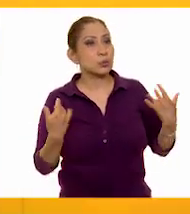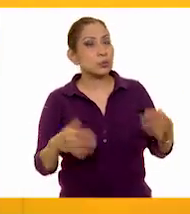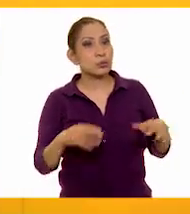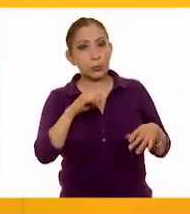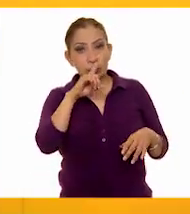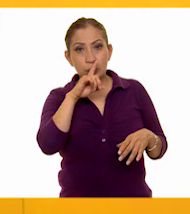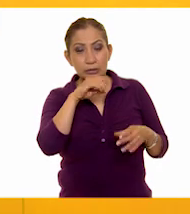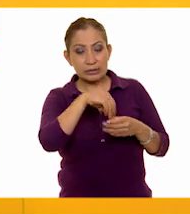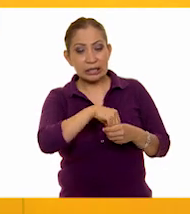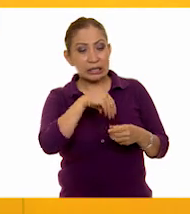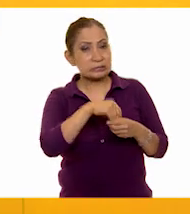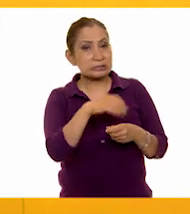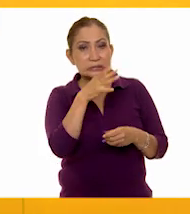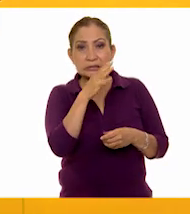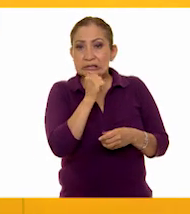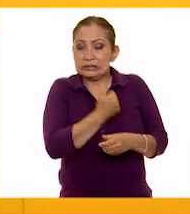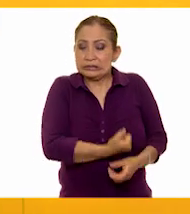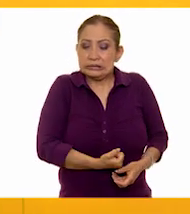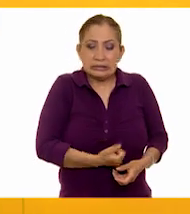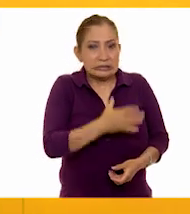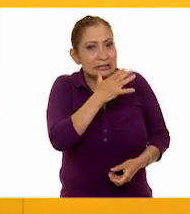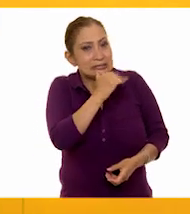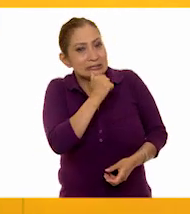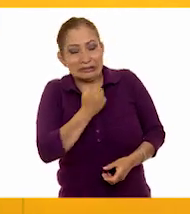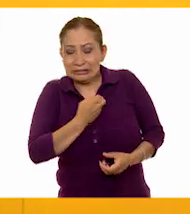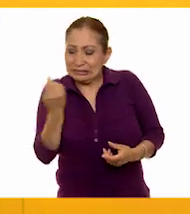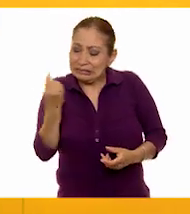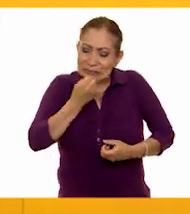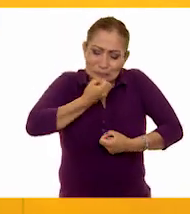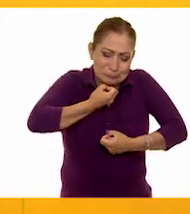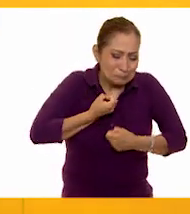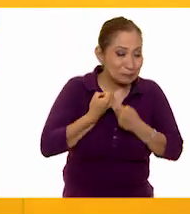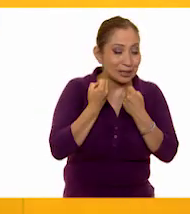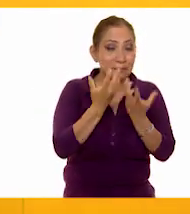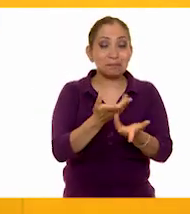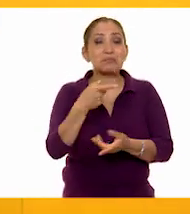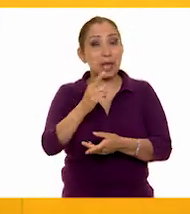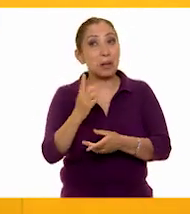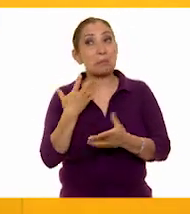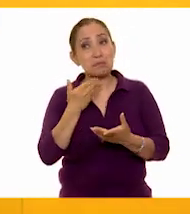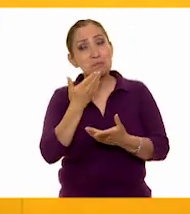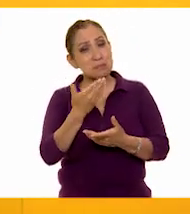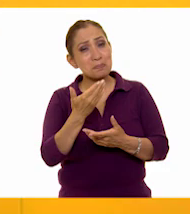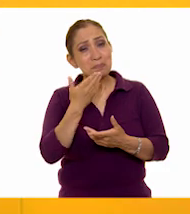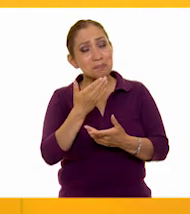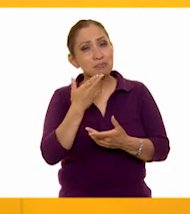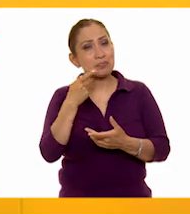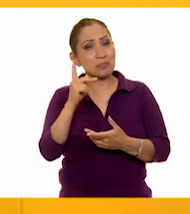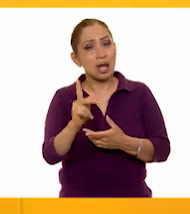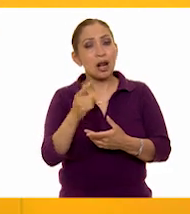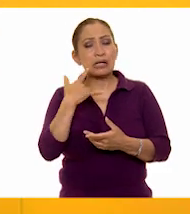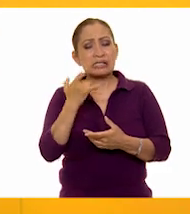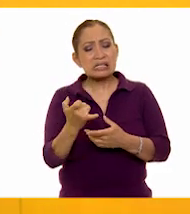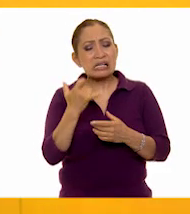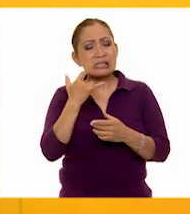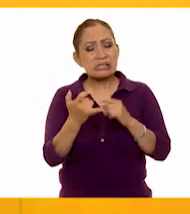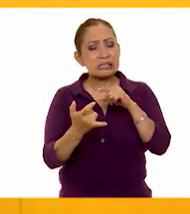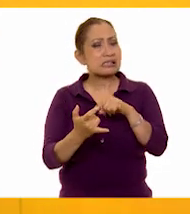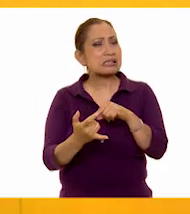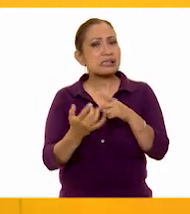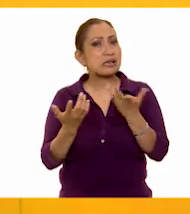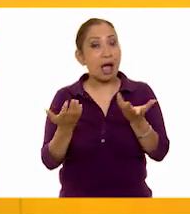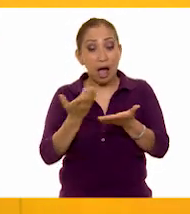secreto va a estar muy difícil de mantener entre tantos millones. Pero bueno, pues suena muy bien. Pero ser perseverante,